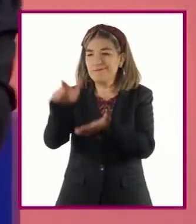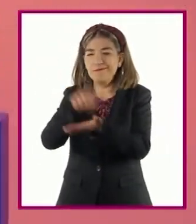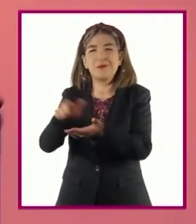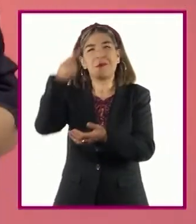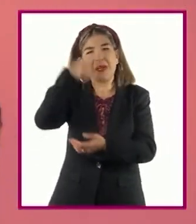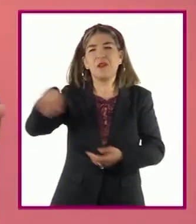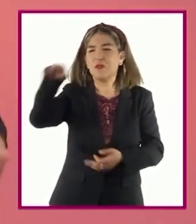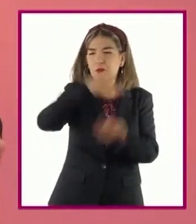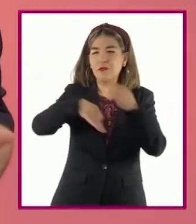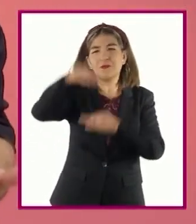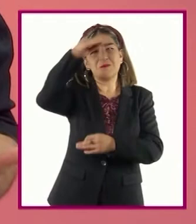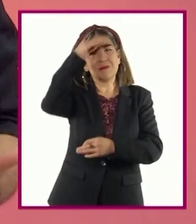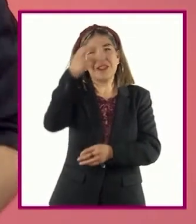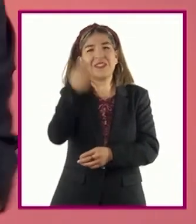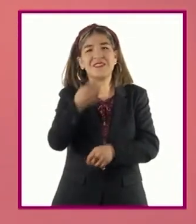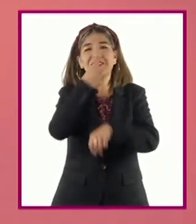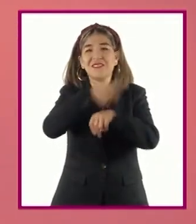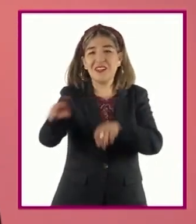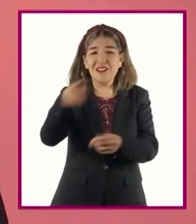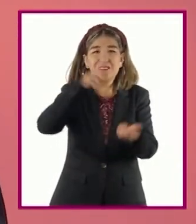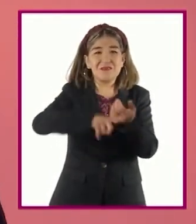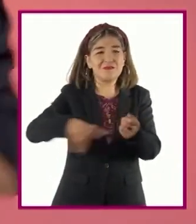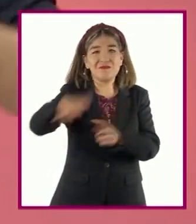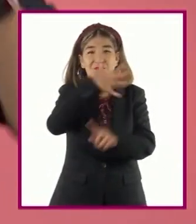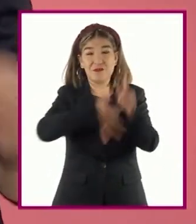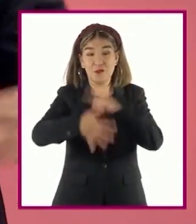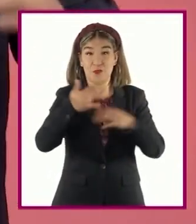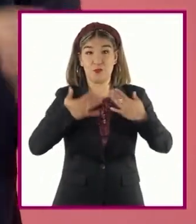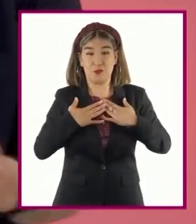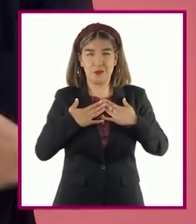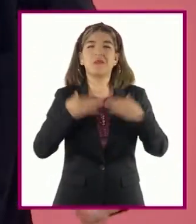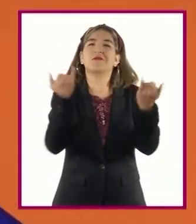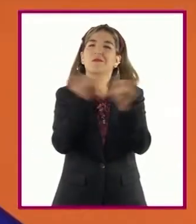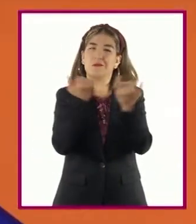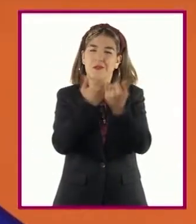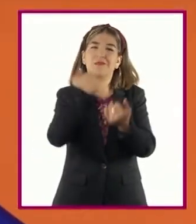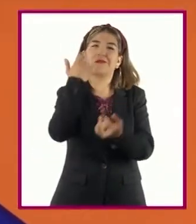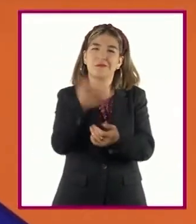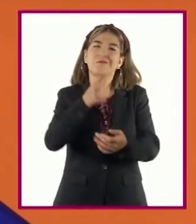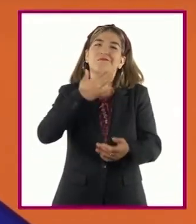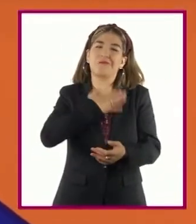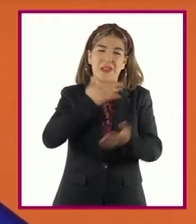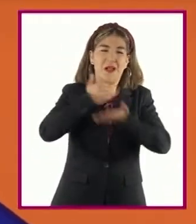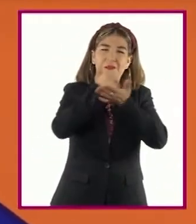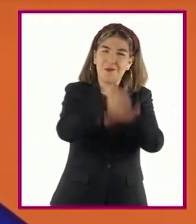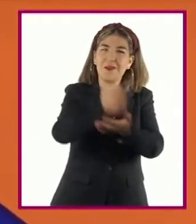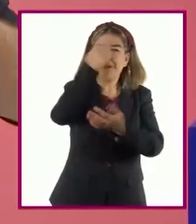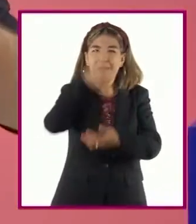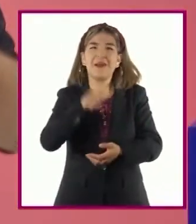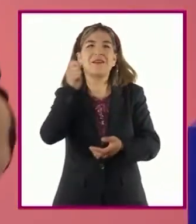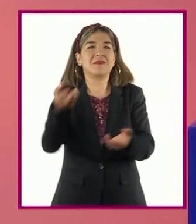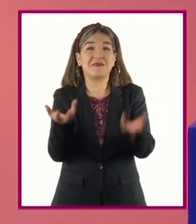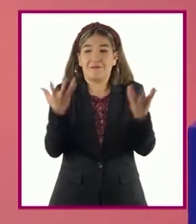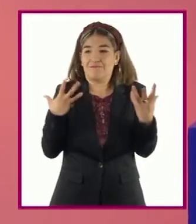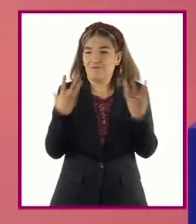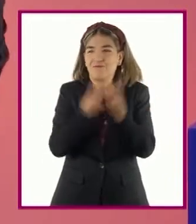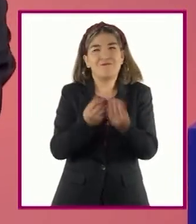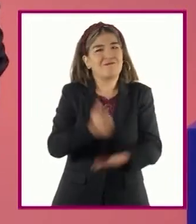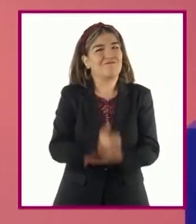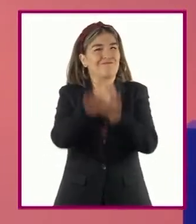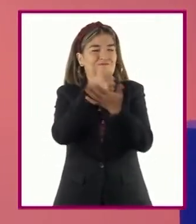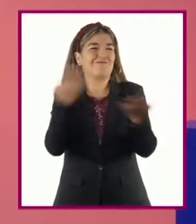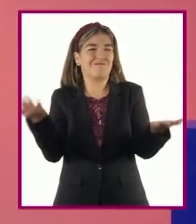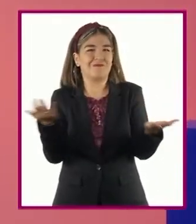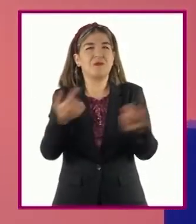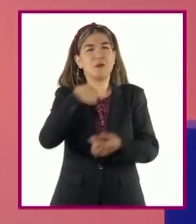que se le hace a este recurso natural. Y yo quiero hacer lo propio, ya que todos formamos parte de esto. Y se me ha